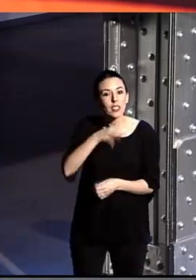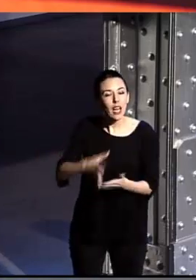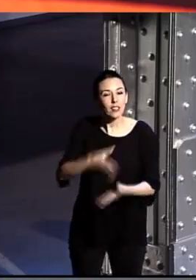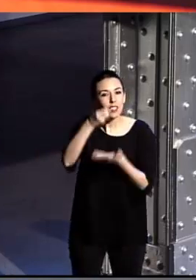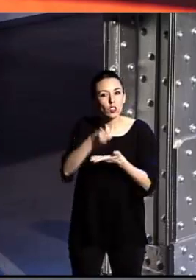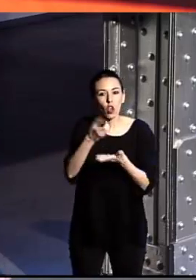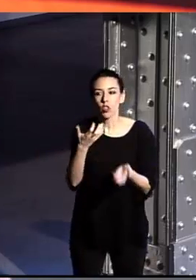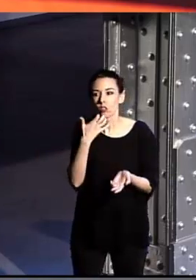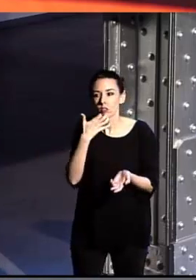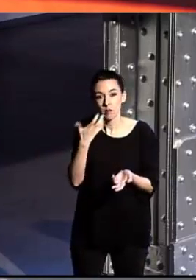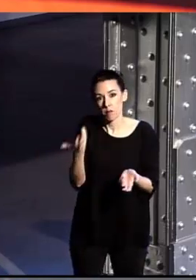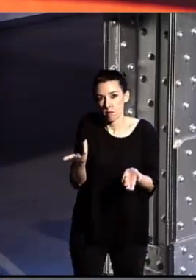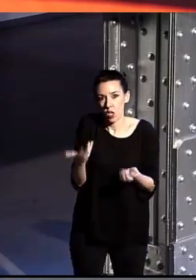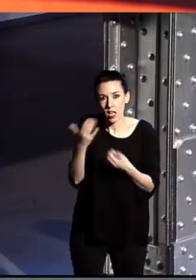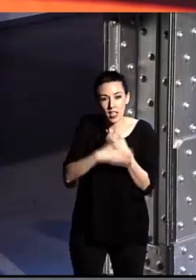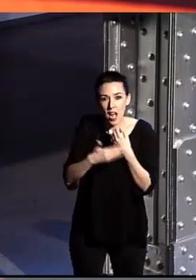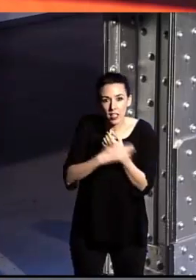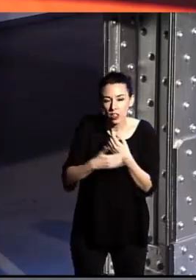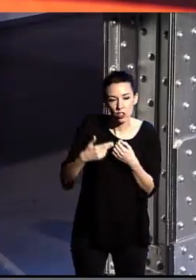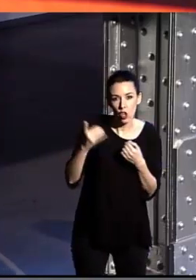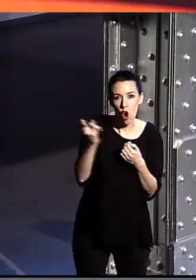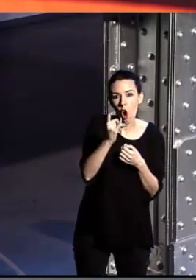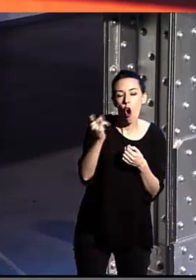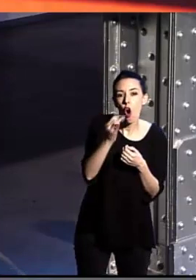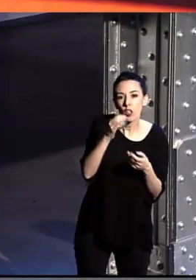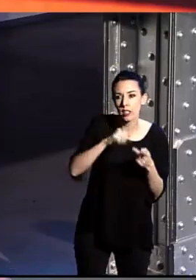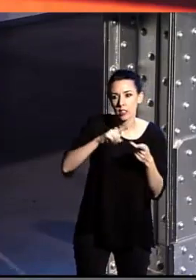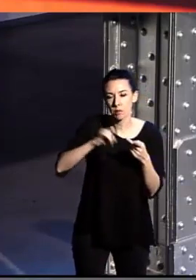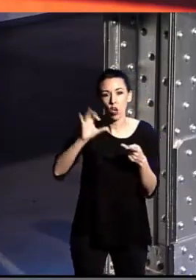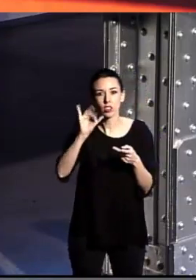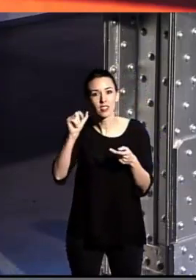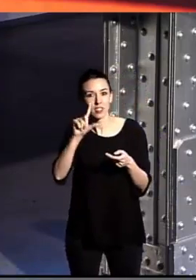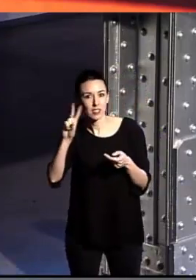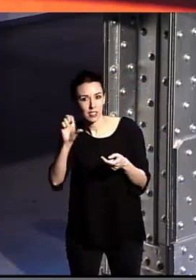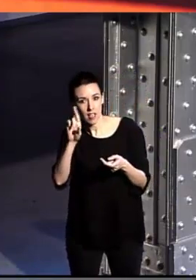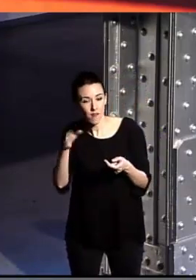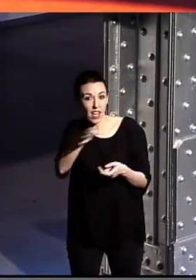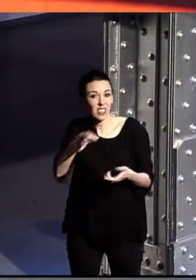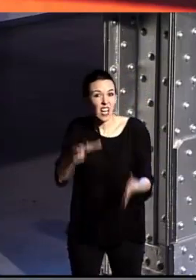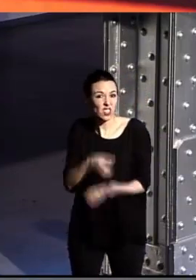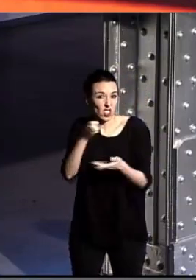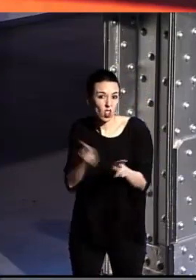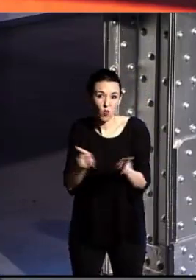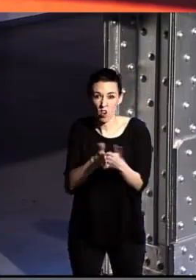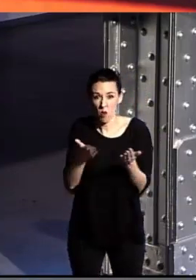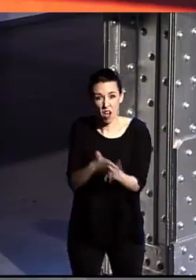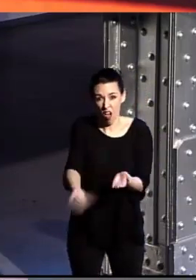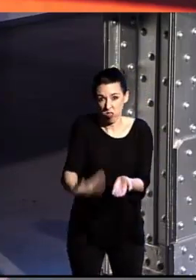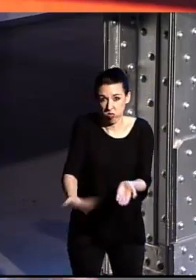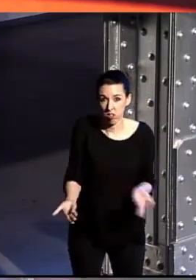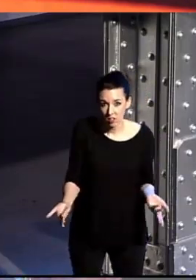sin el cariño de Jim Hawkins por Long John Silver, La isla del tesoro habría sido una novela